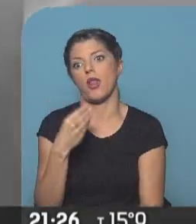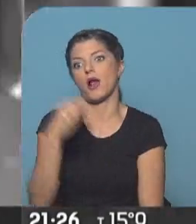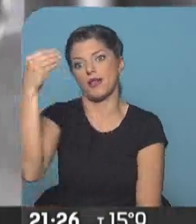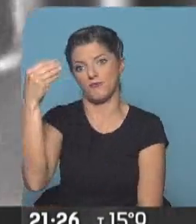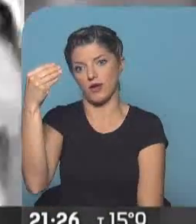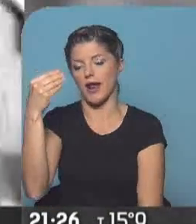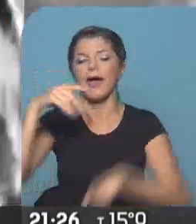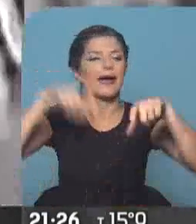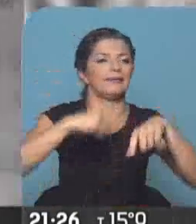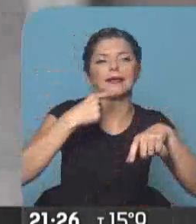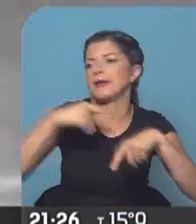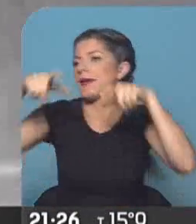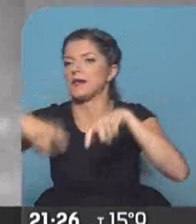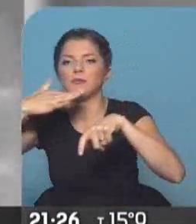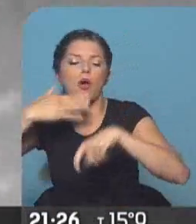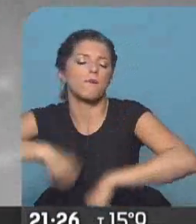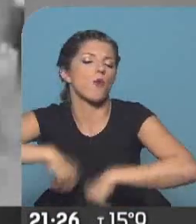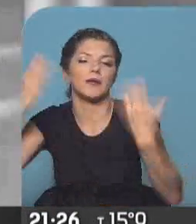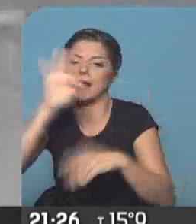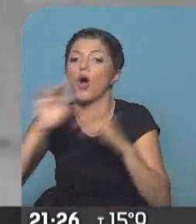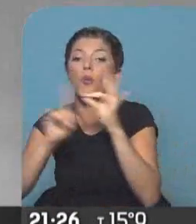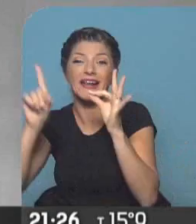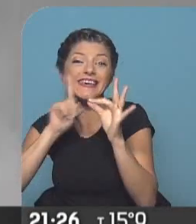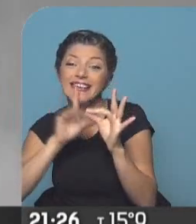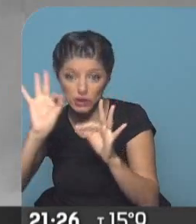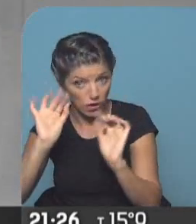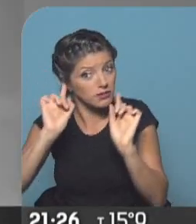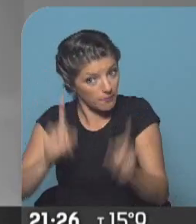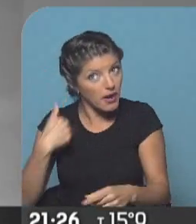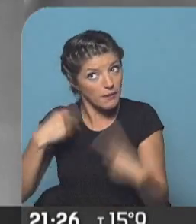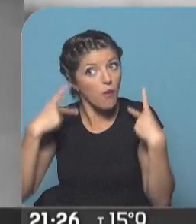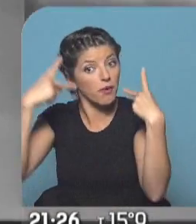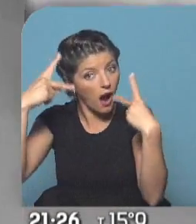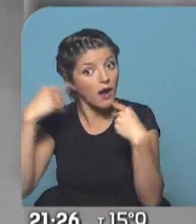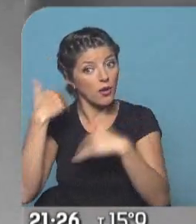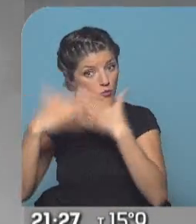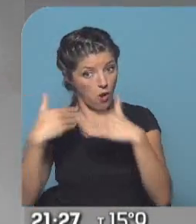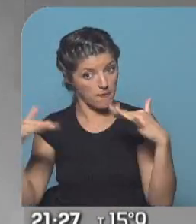en el Monumental, en la Bombonera y en Quito, en donde también hay que ir a sumar puntos.